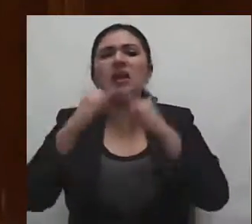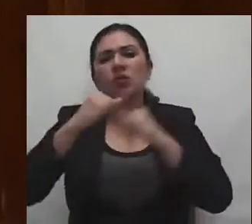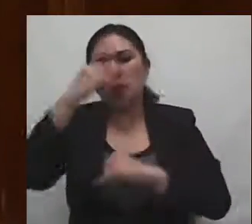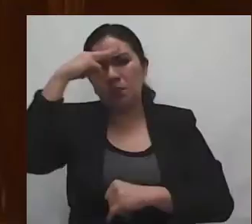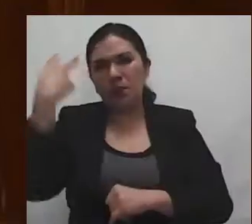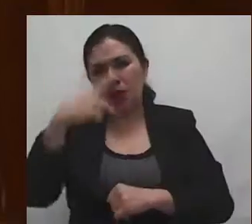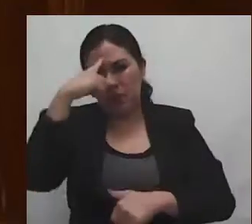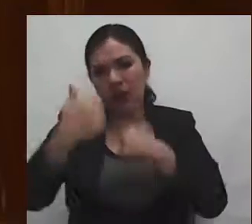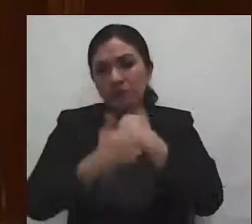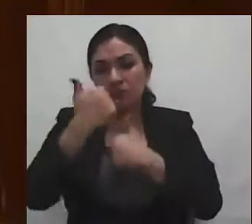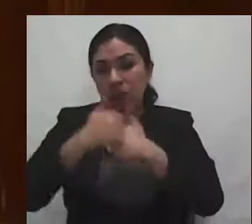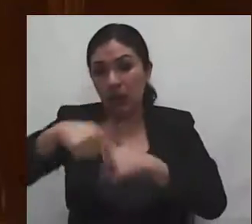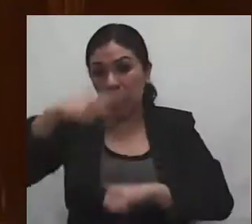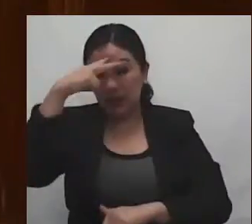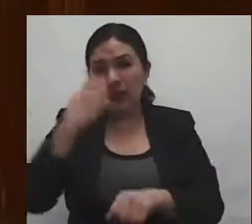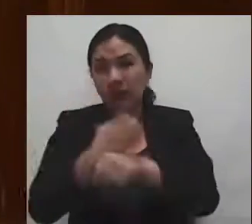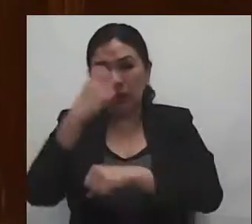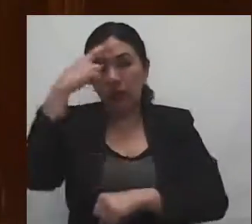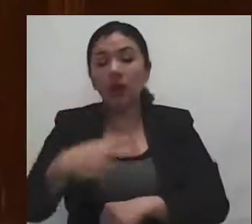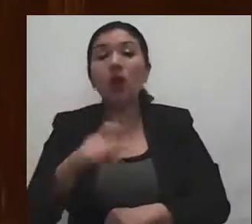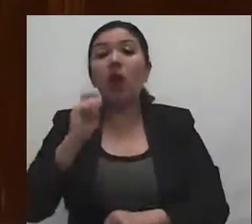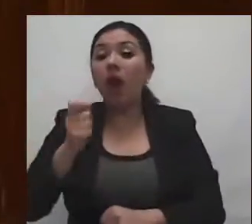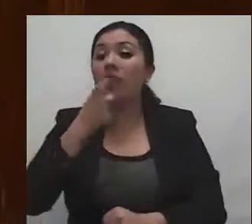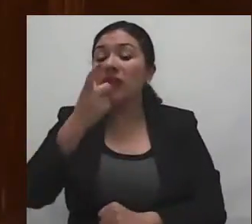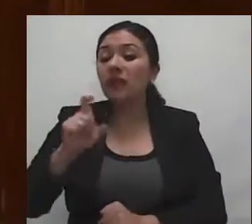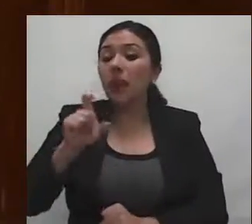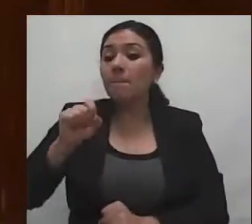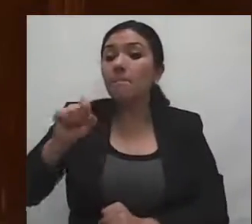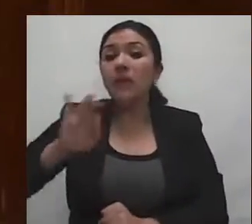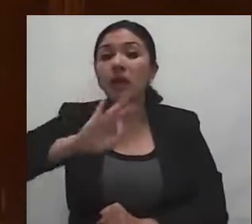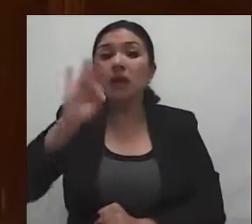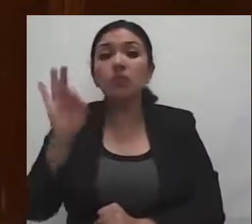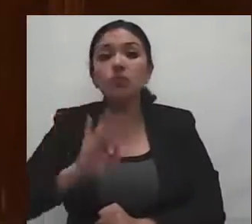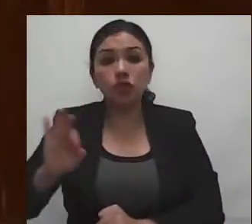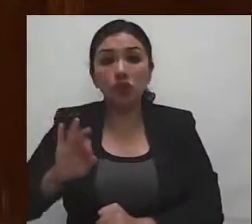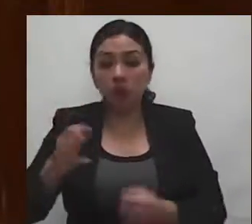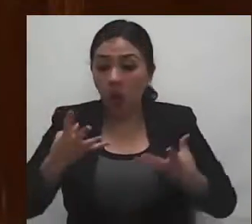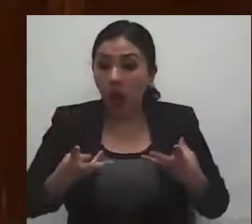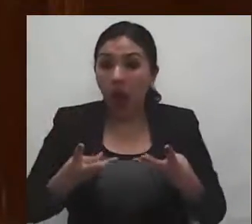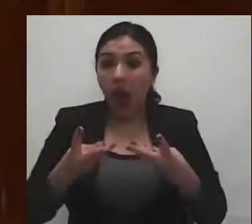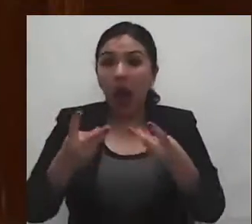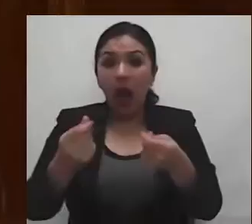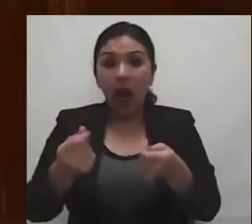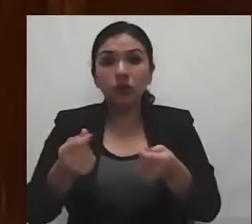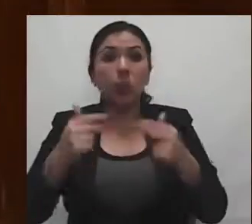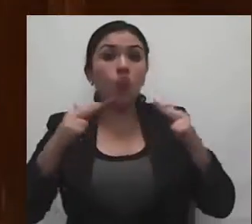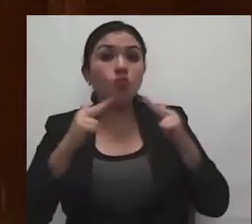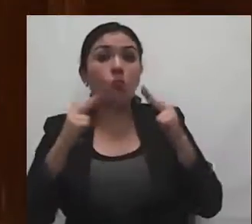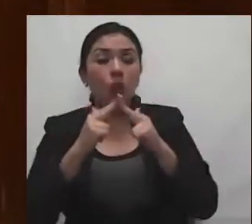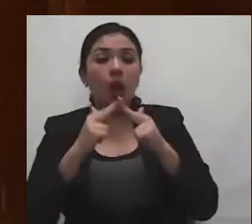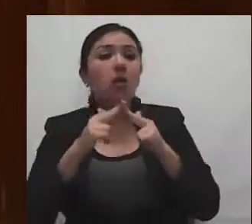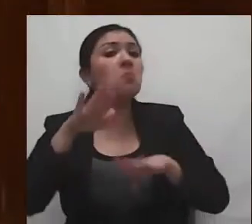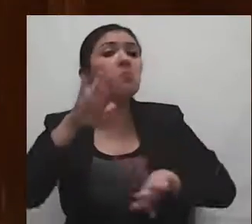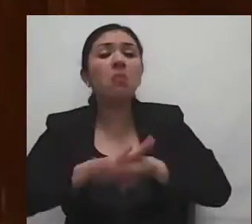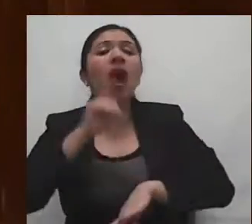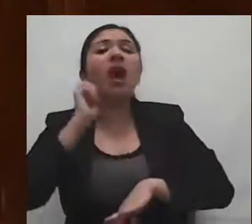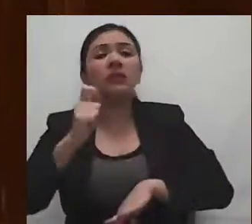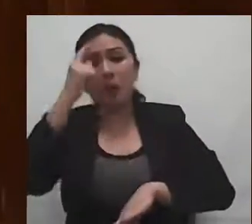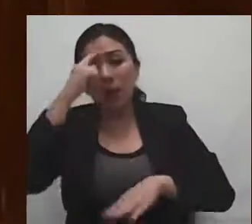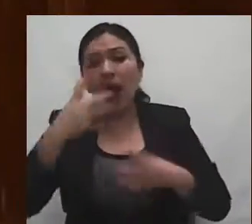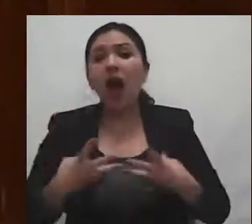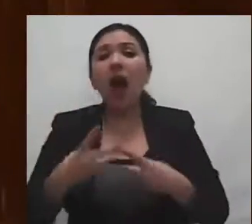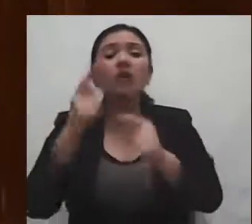Estado de México, el 20% del gasto de un hogar se destina a la movilidad.